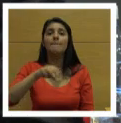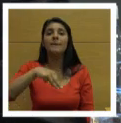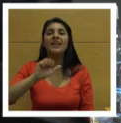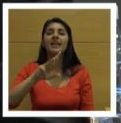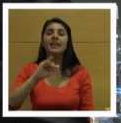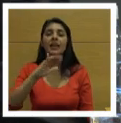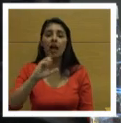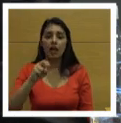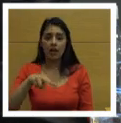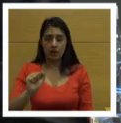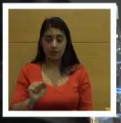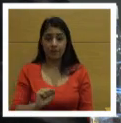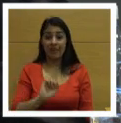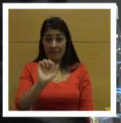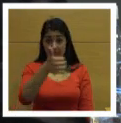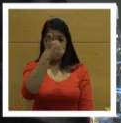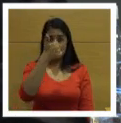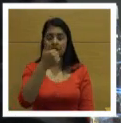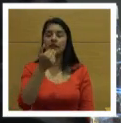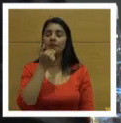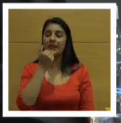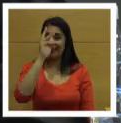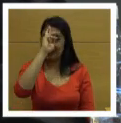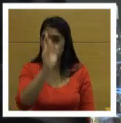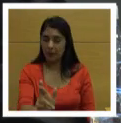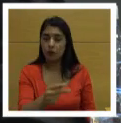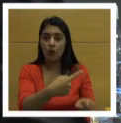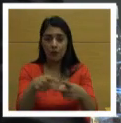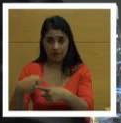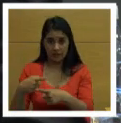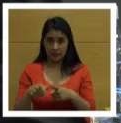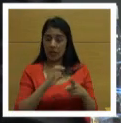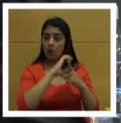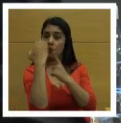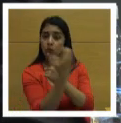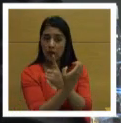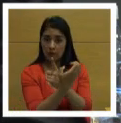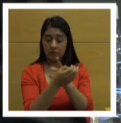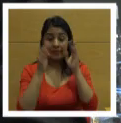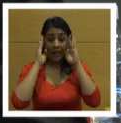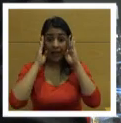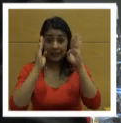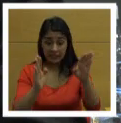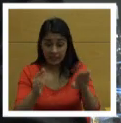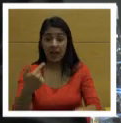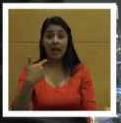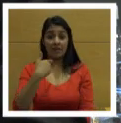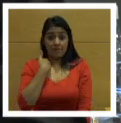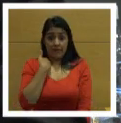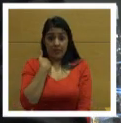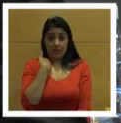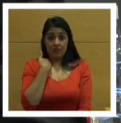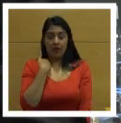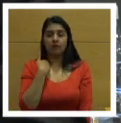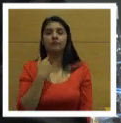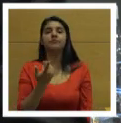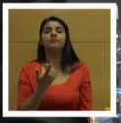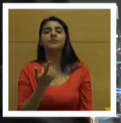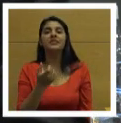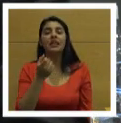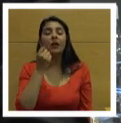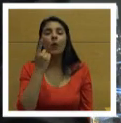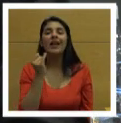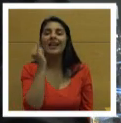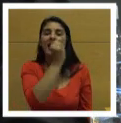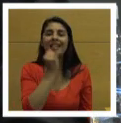6. Respeto a la diversidad cultural. Atender a las víctimas directas y colaterales en su idioma materno